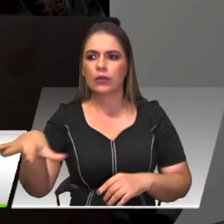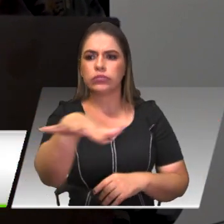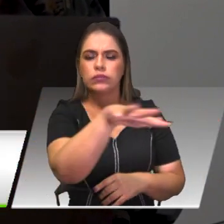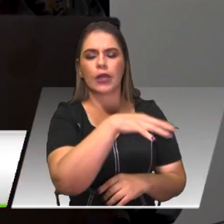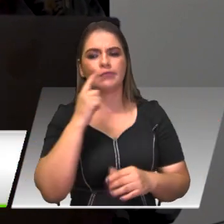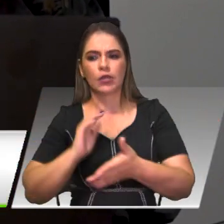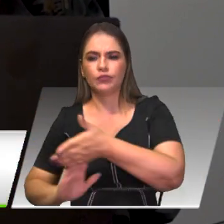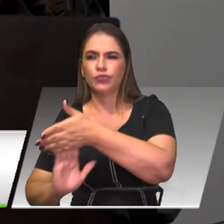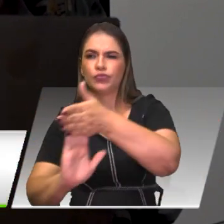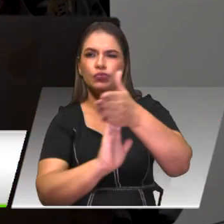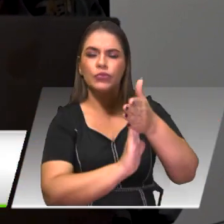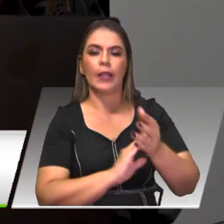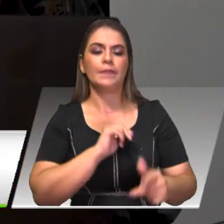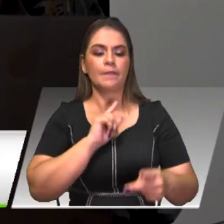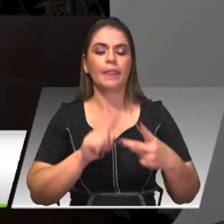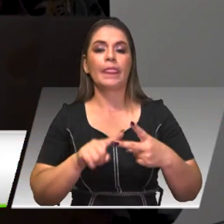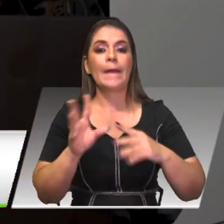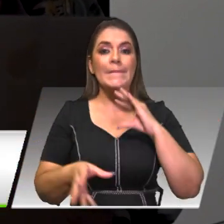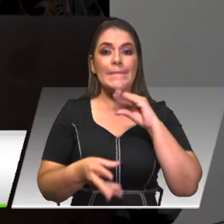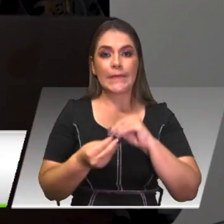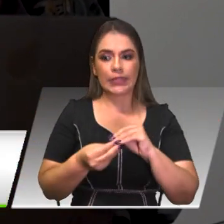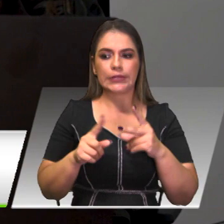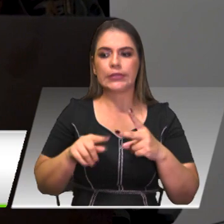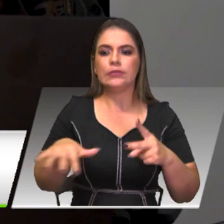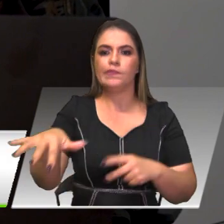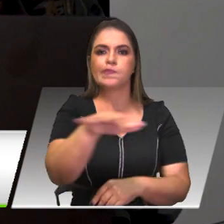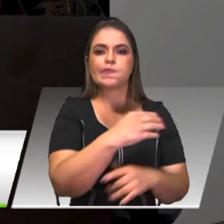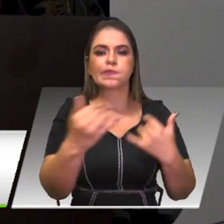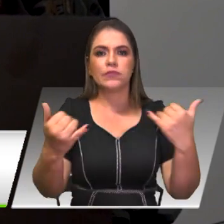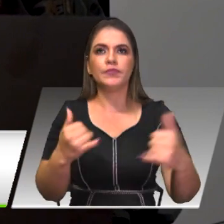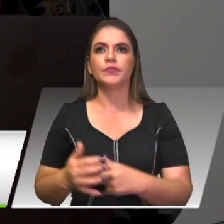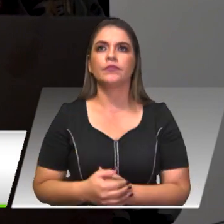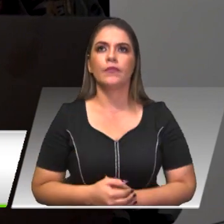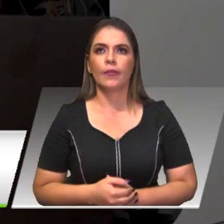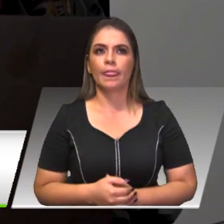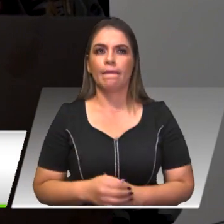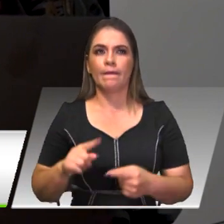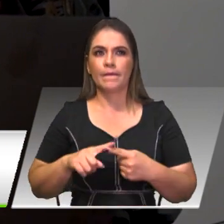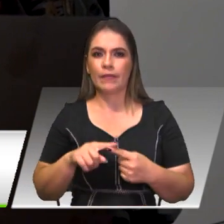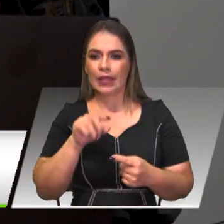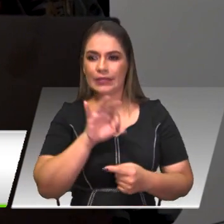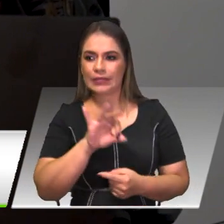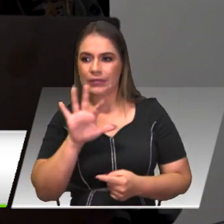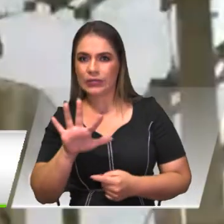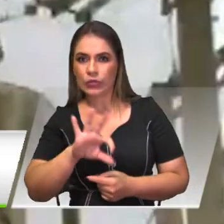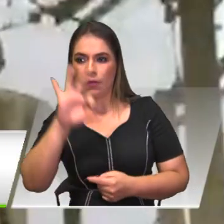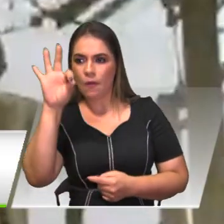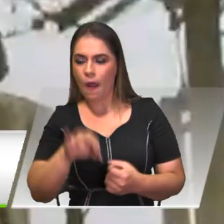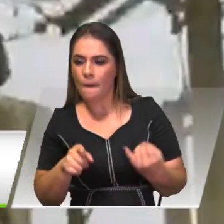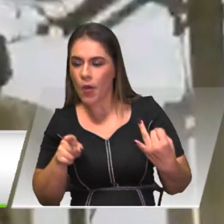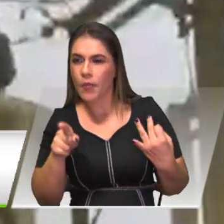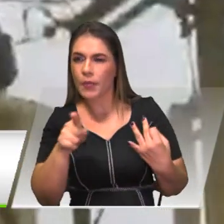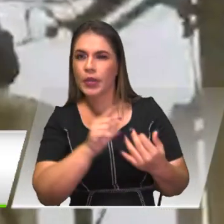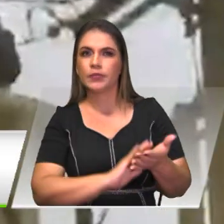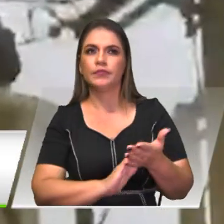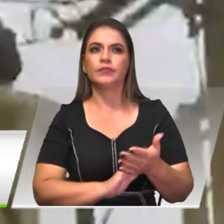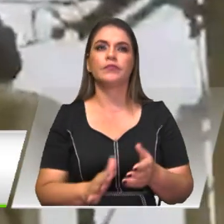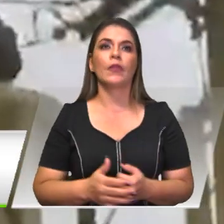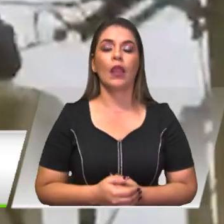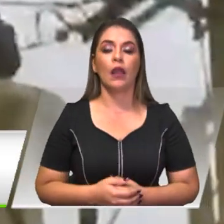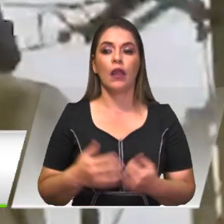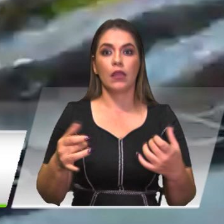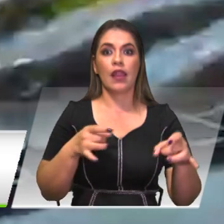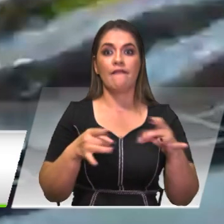hemos incrementado nuestra operativa nuestras brigadas en un 35 por ciento hasta la fecha se han invertido